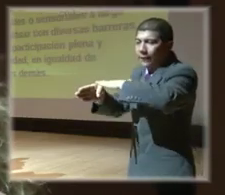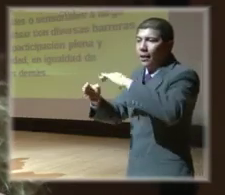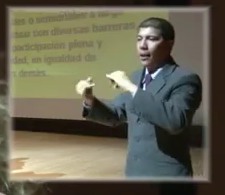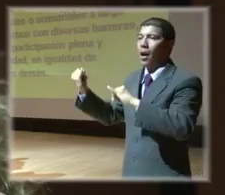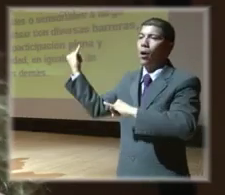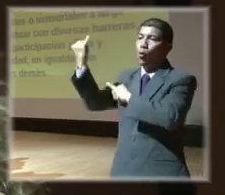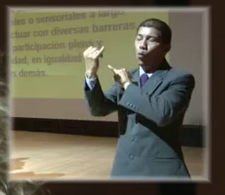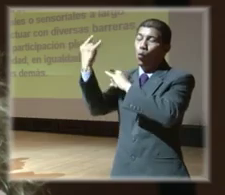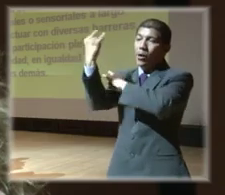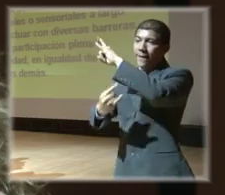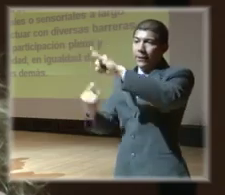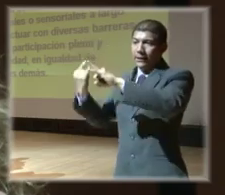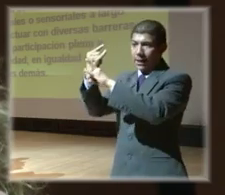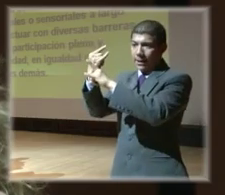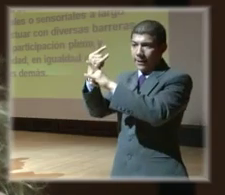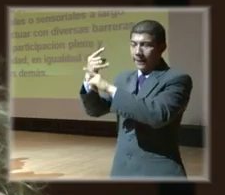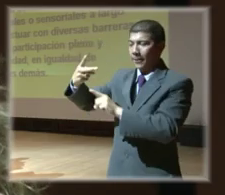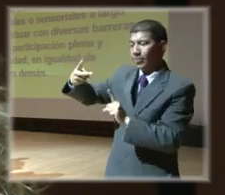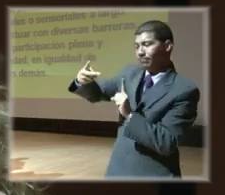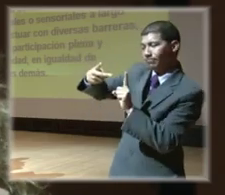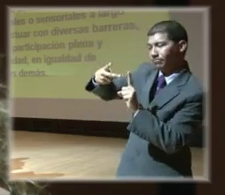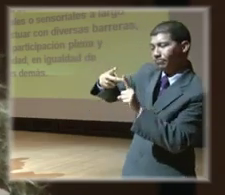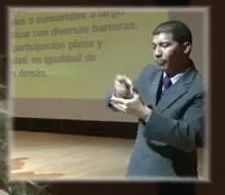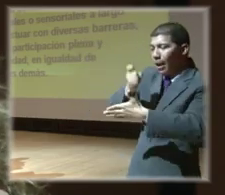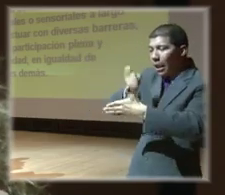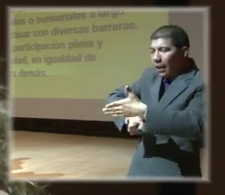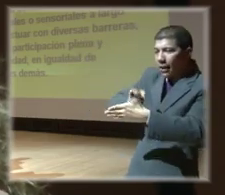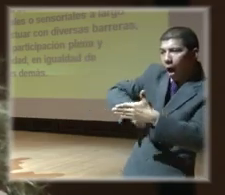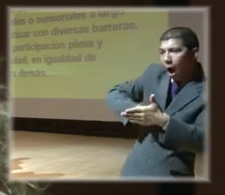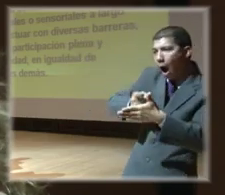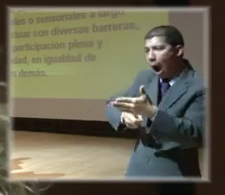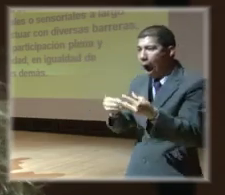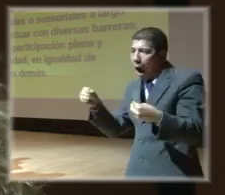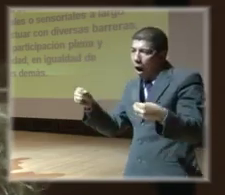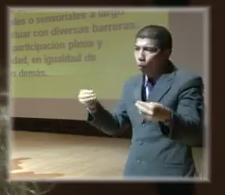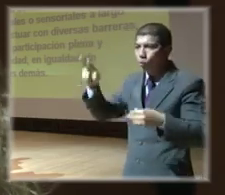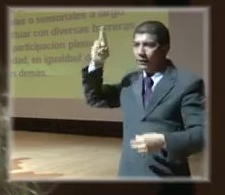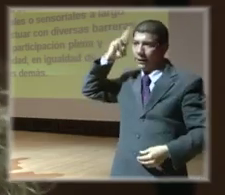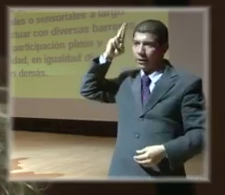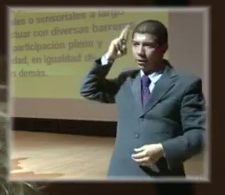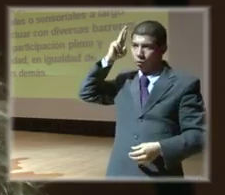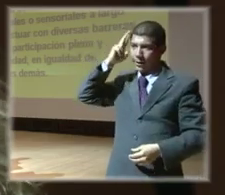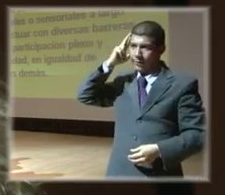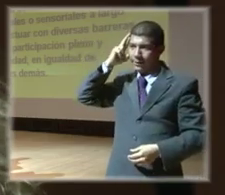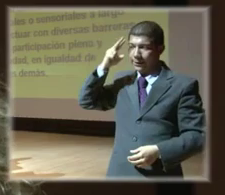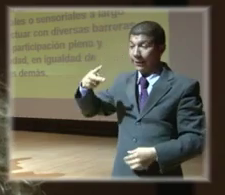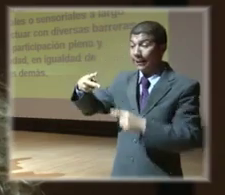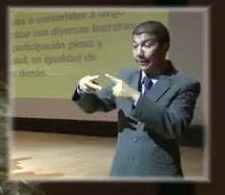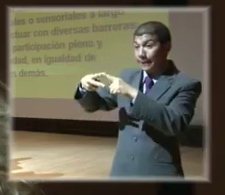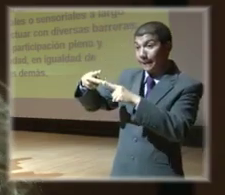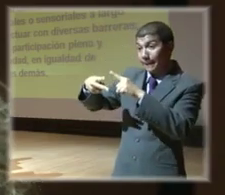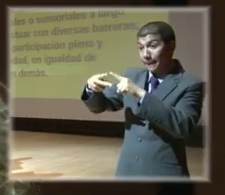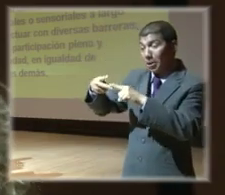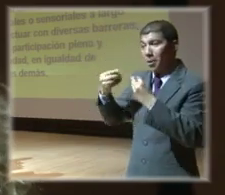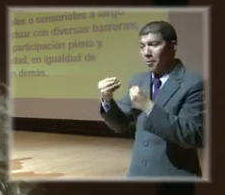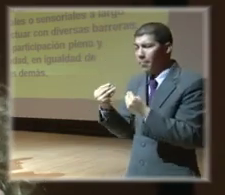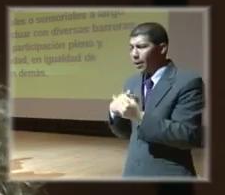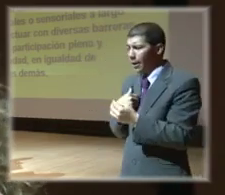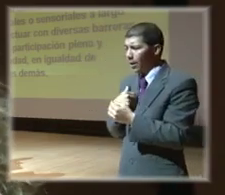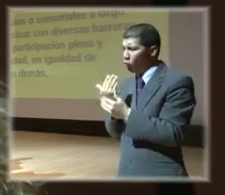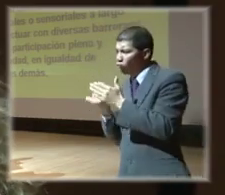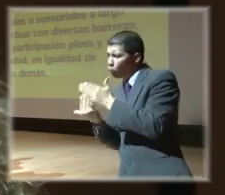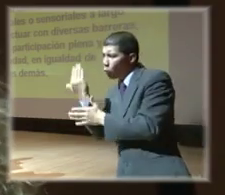ajustes razonables. Me parece que hay que empezar también a para crear, como también decía Patricia, para inventar,